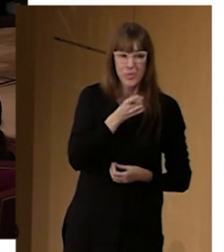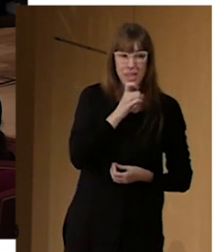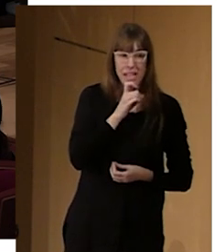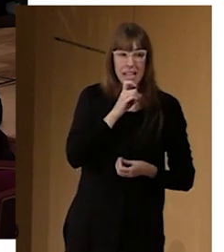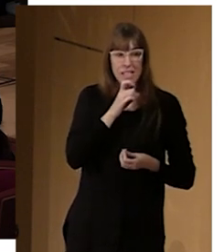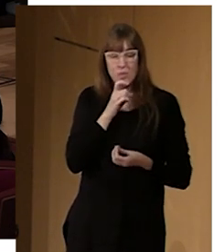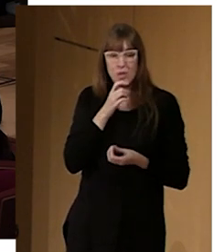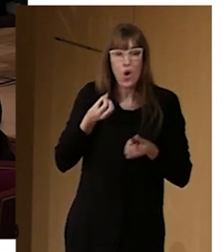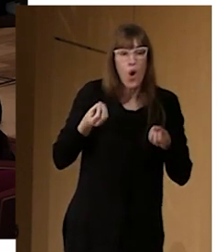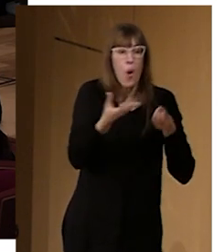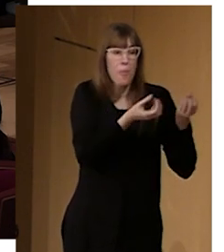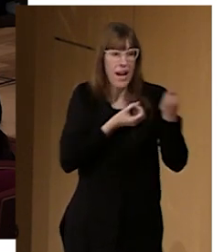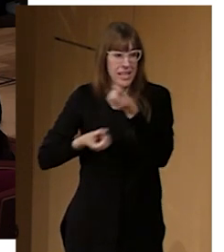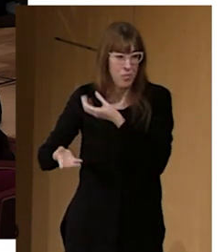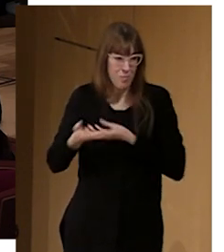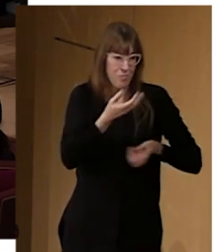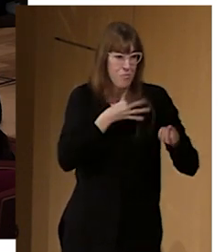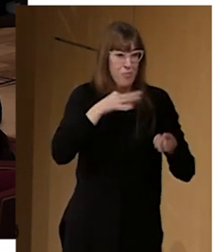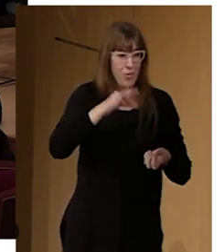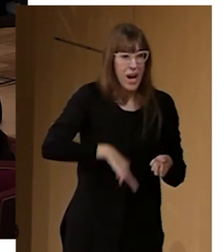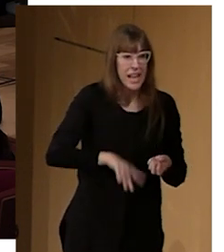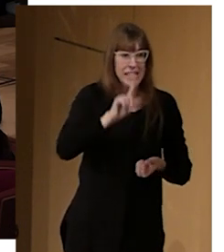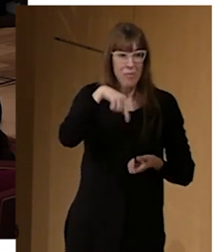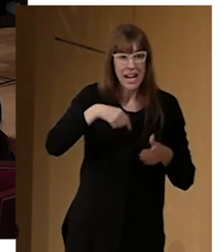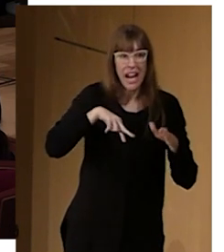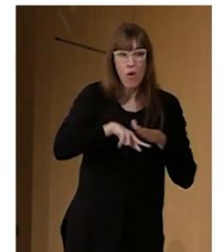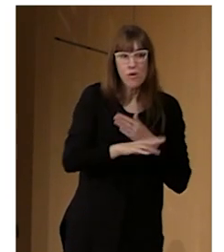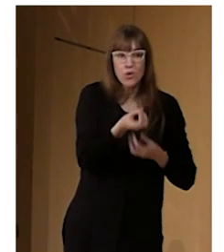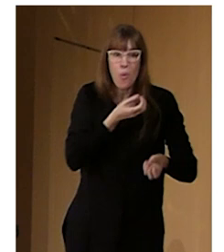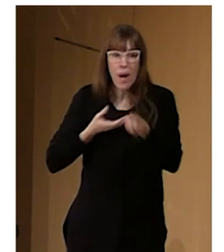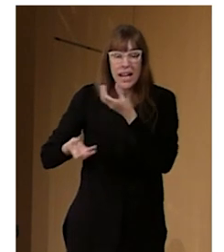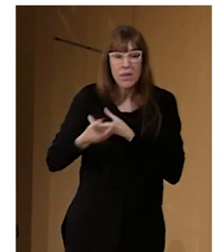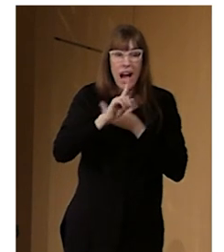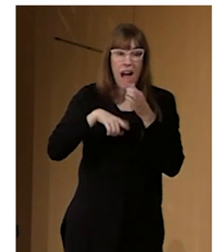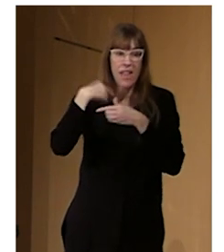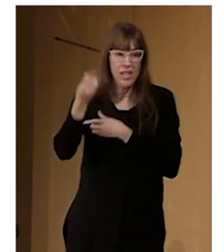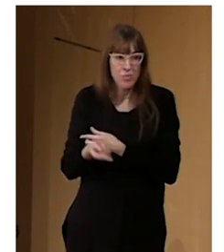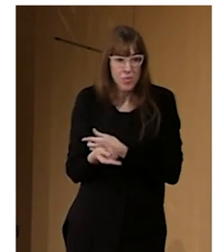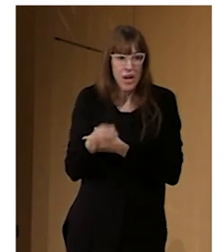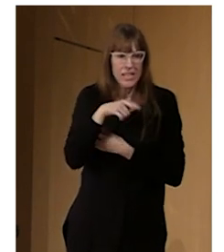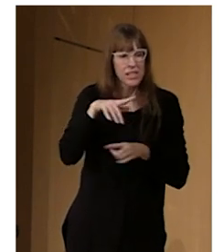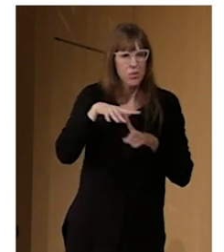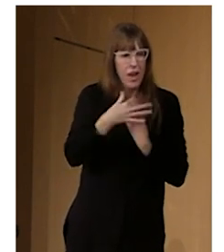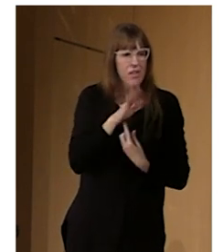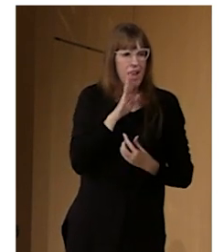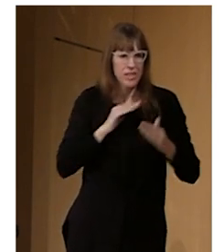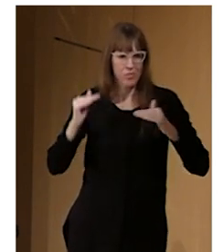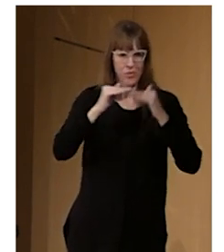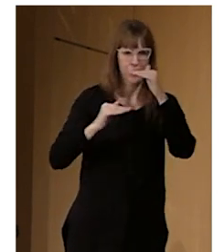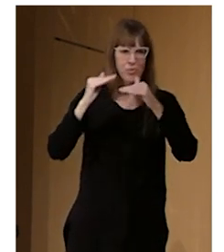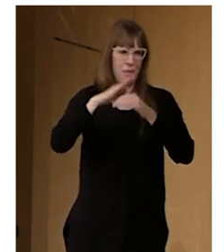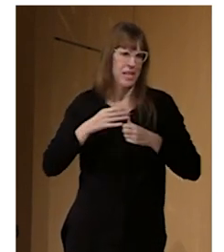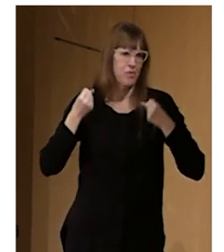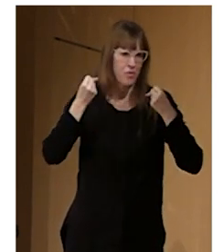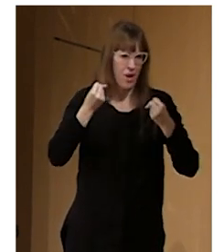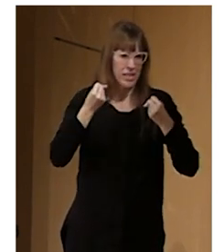eh han movilizado no para poder salir eh fortalecidos Y fortalecidas de de esas no es un término Pues que